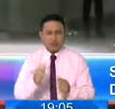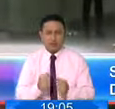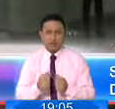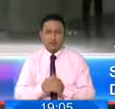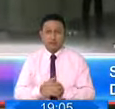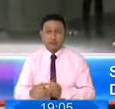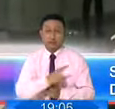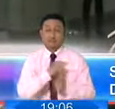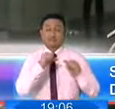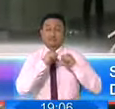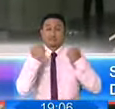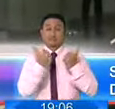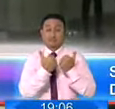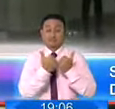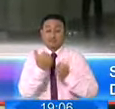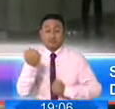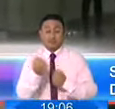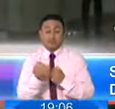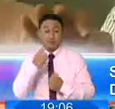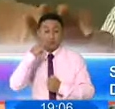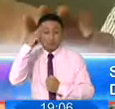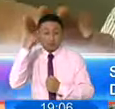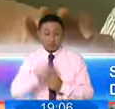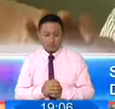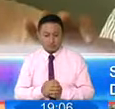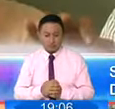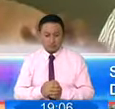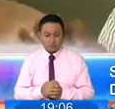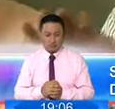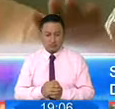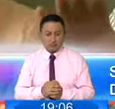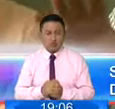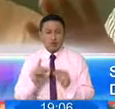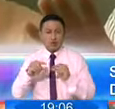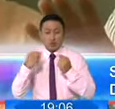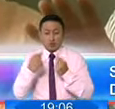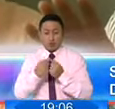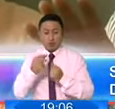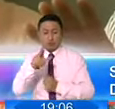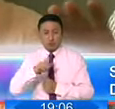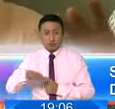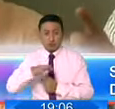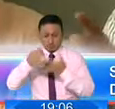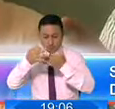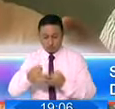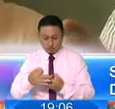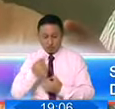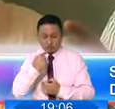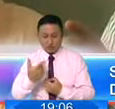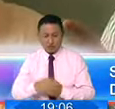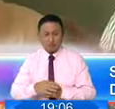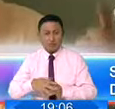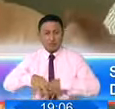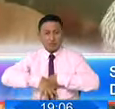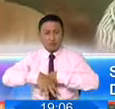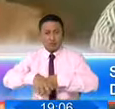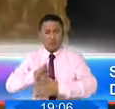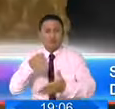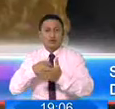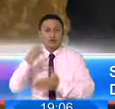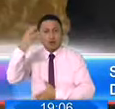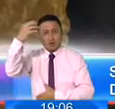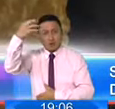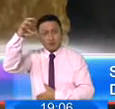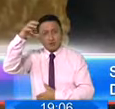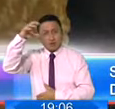Este legislador del ala correísta dice apoyar la decisión tomada por un grupo oficialista que anuncia movilizaciones en contra del gobierno y